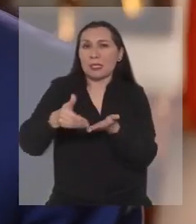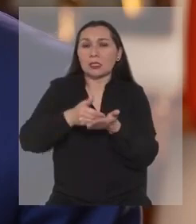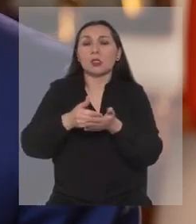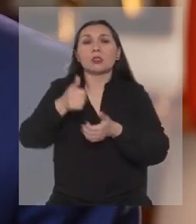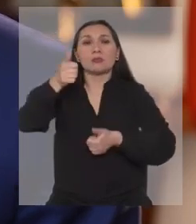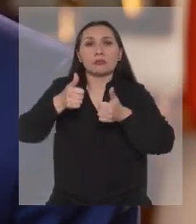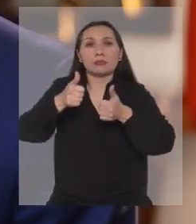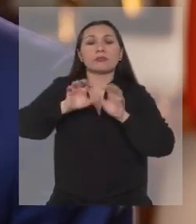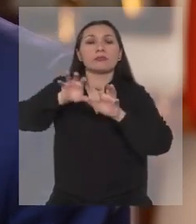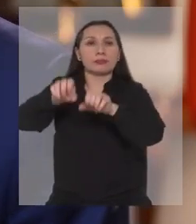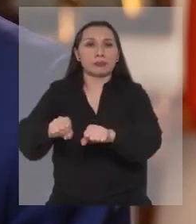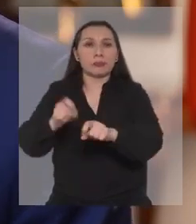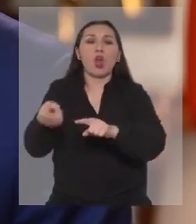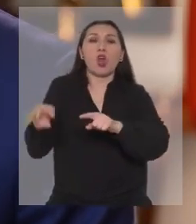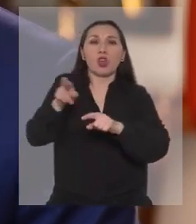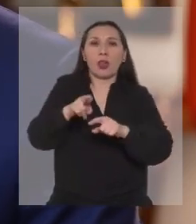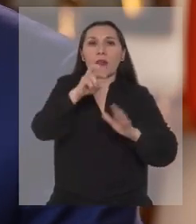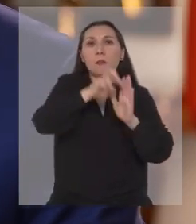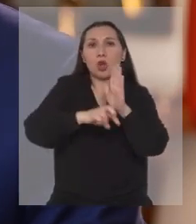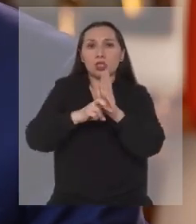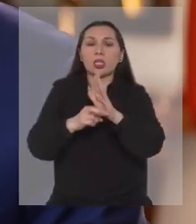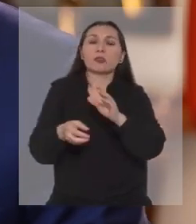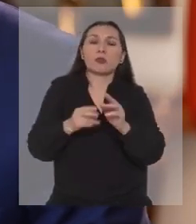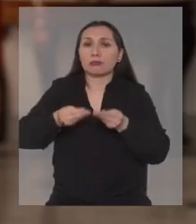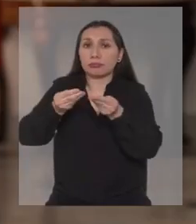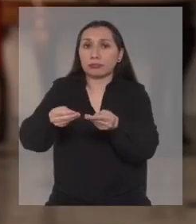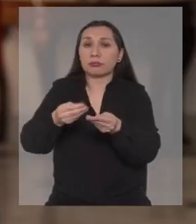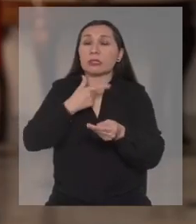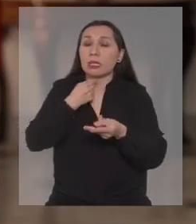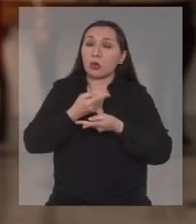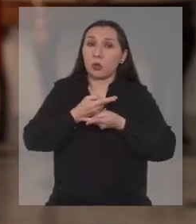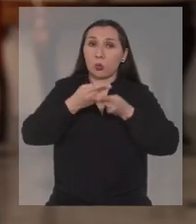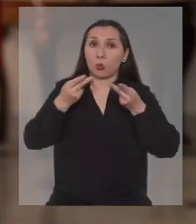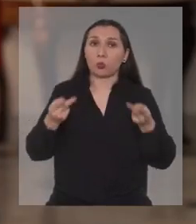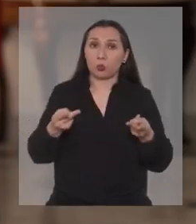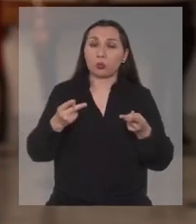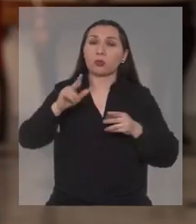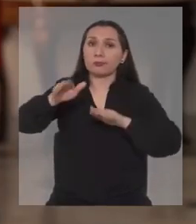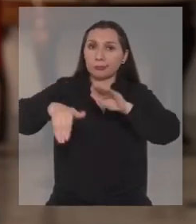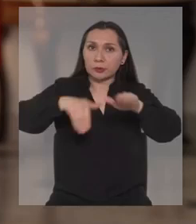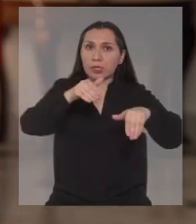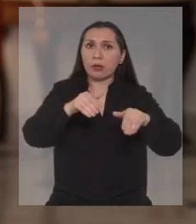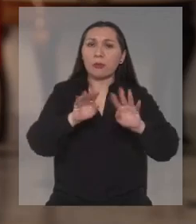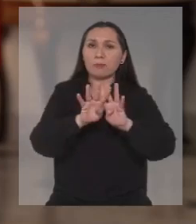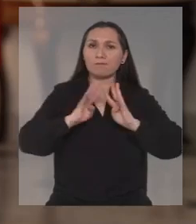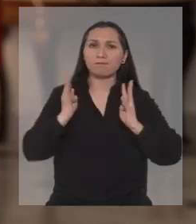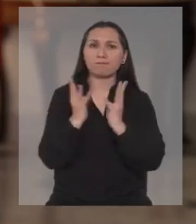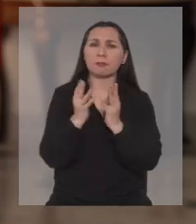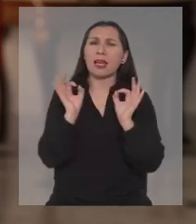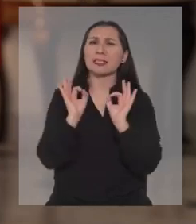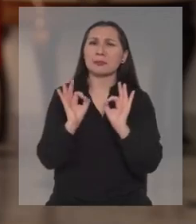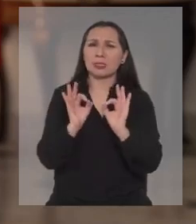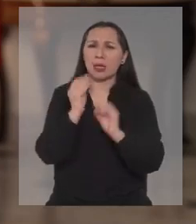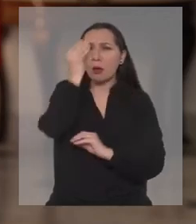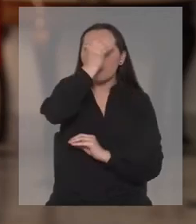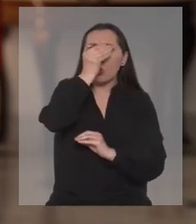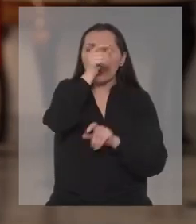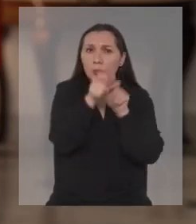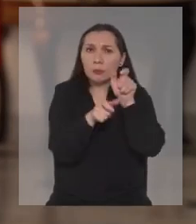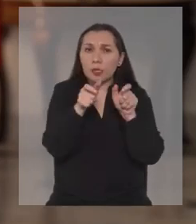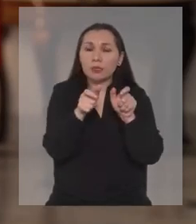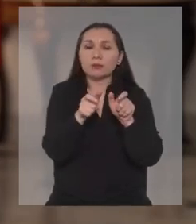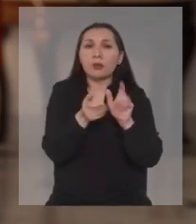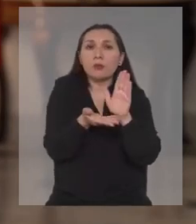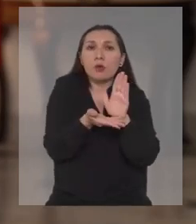licitaciones y relic estciones de proyectos quiero anunciar que convocar a un gabinete preocupado